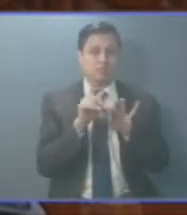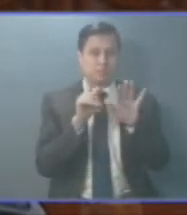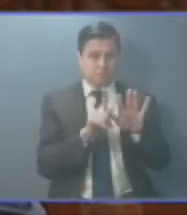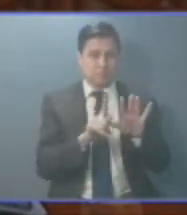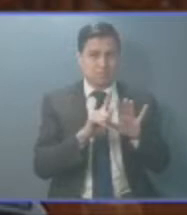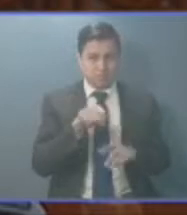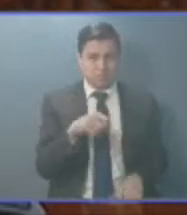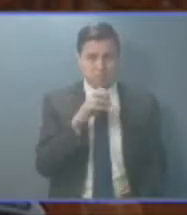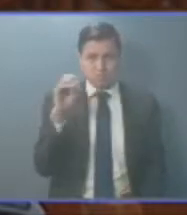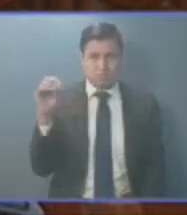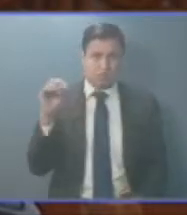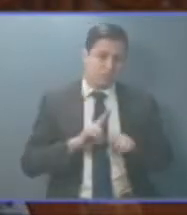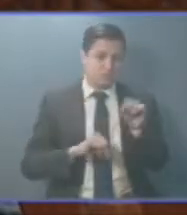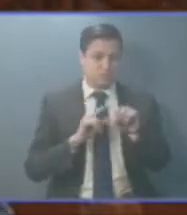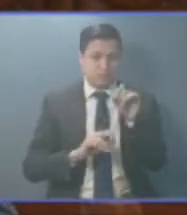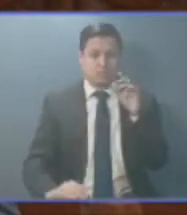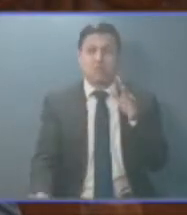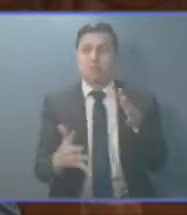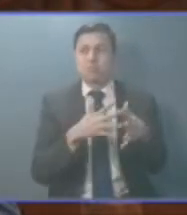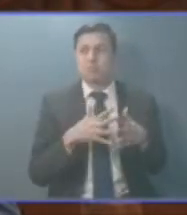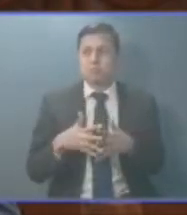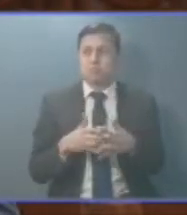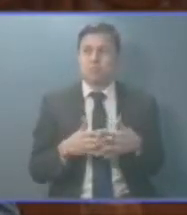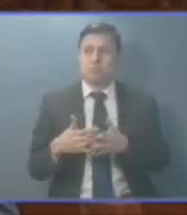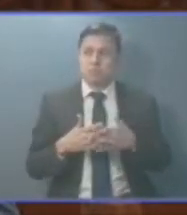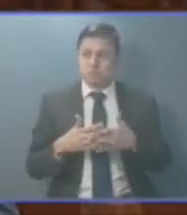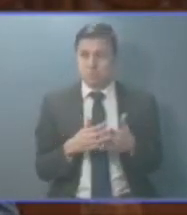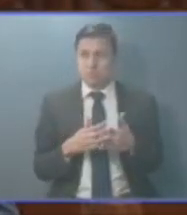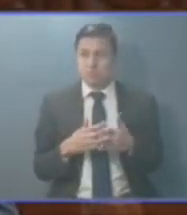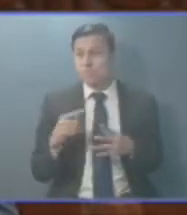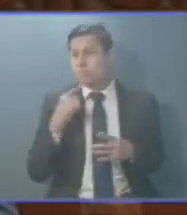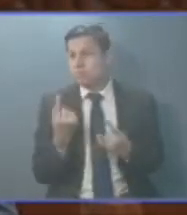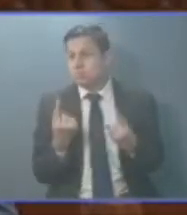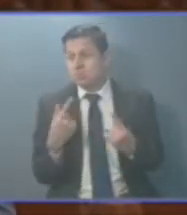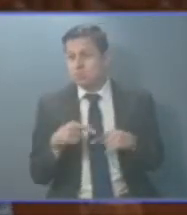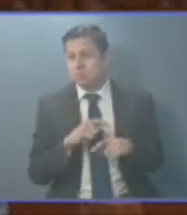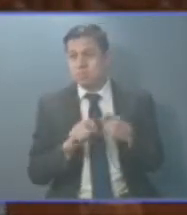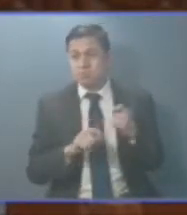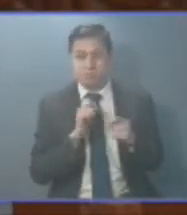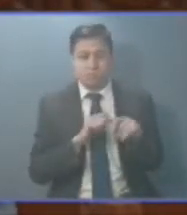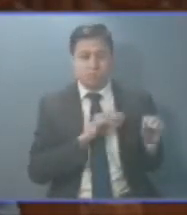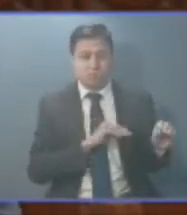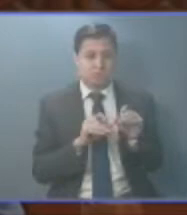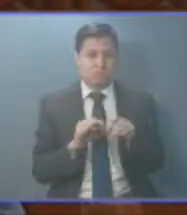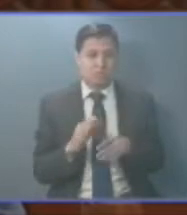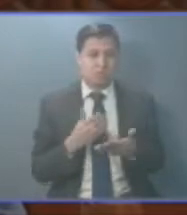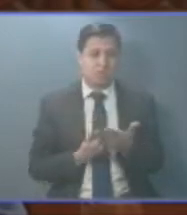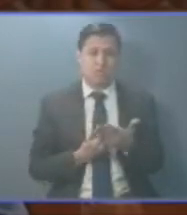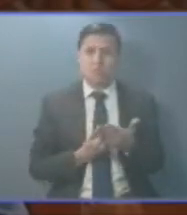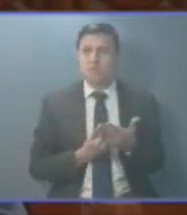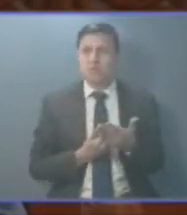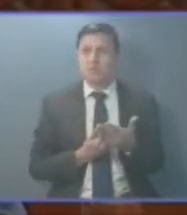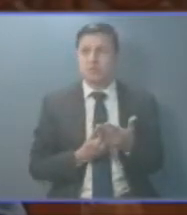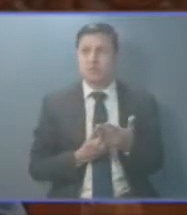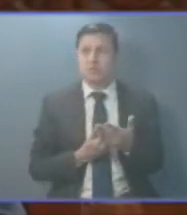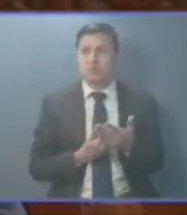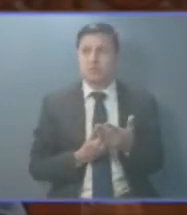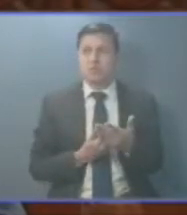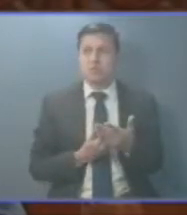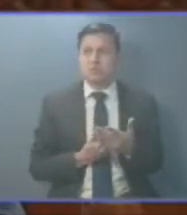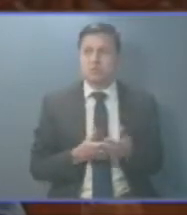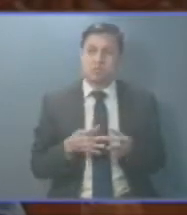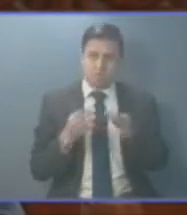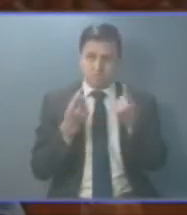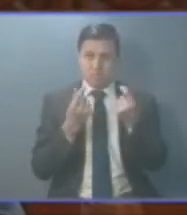$56,000 de los Estados Unidos de América, el cual será cubierto con las asignaciones consignadas en la